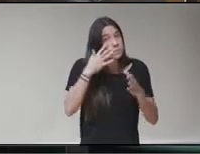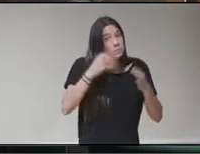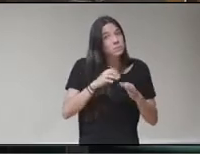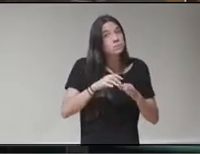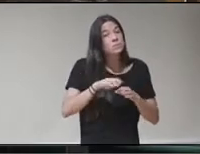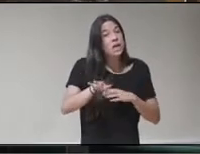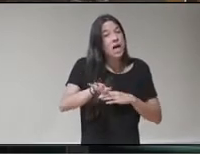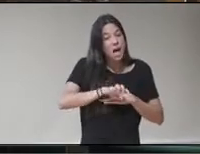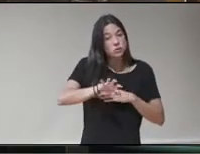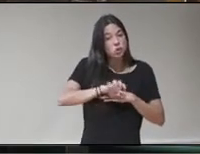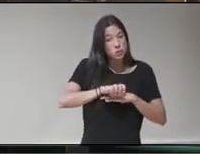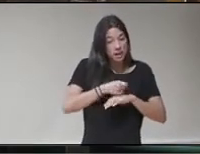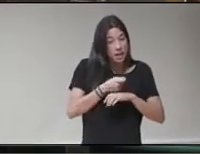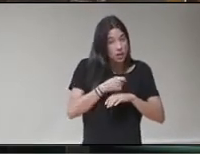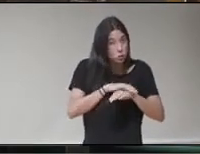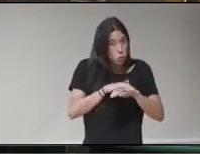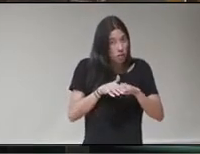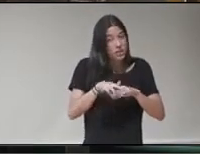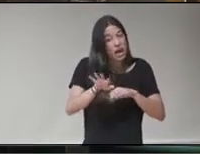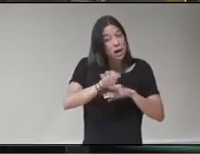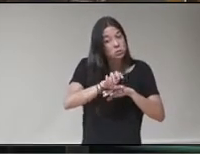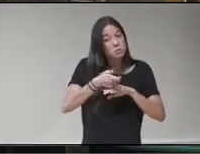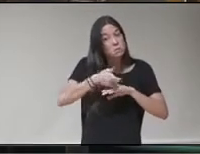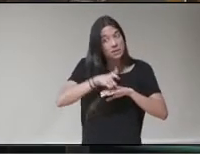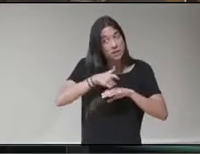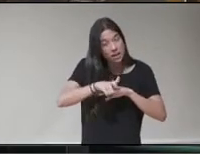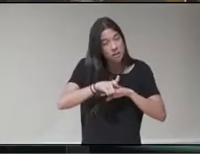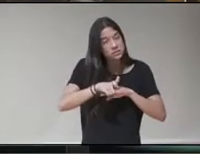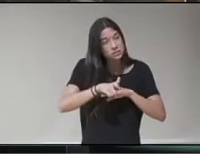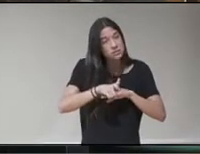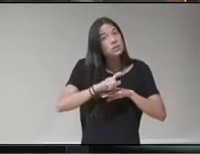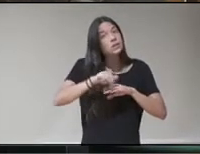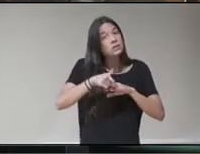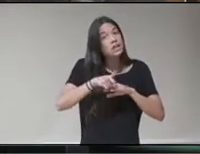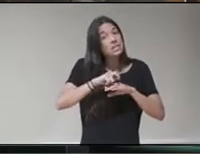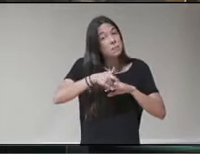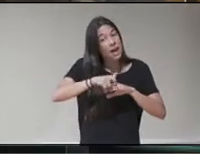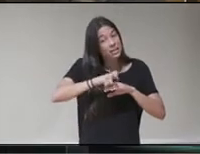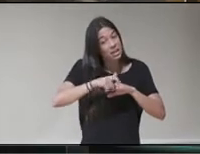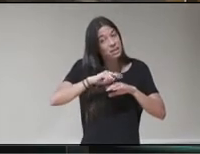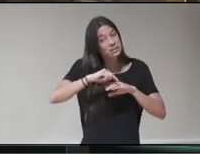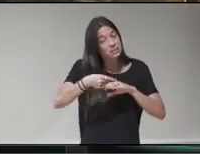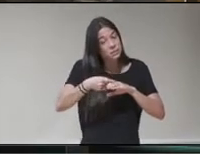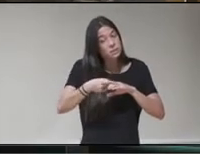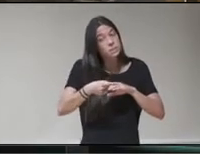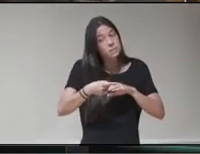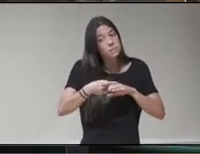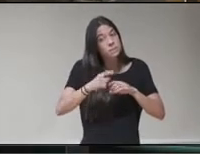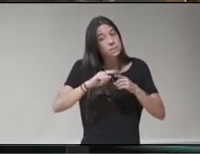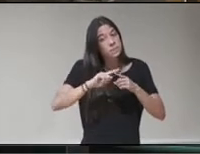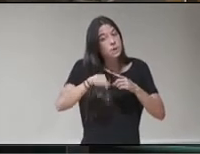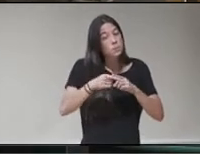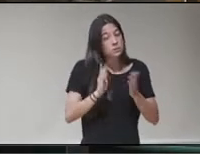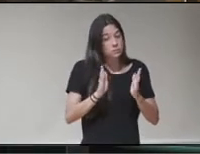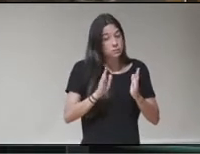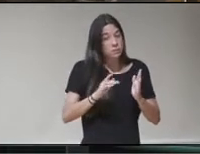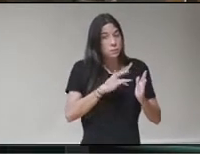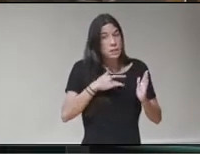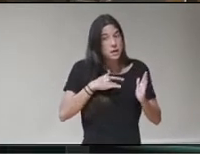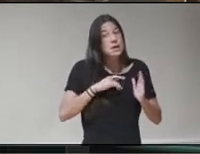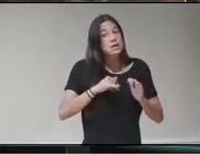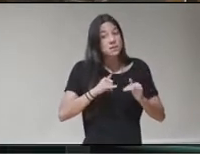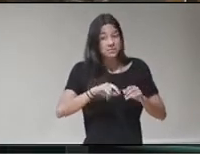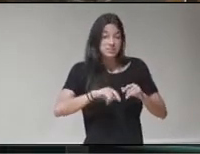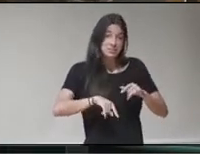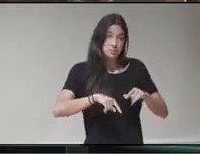absorber sobre su superficie bacterias, y esas bacterias, merced a una circulación enteromamaria, van a llegar a la mama, van